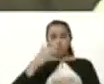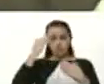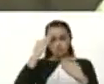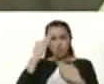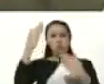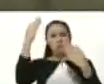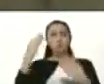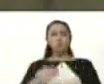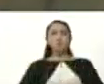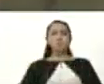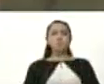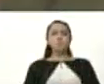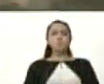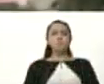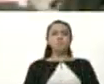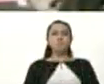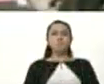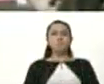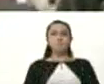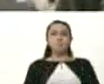todos.